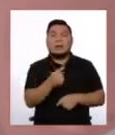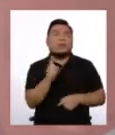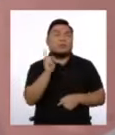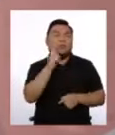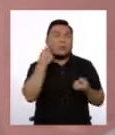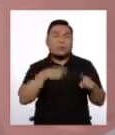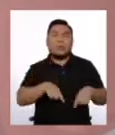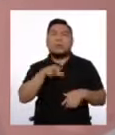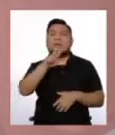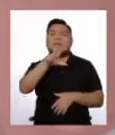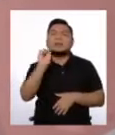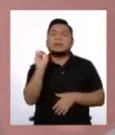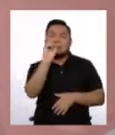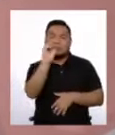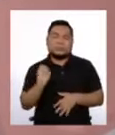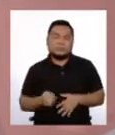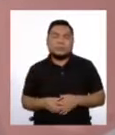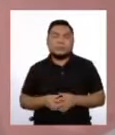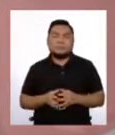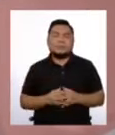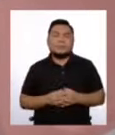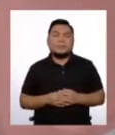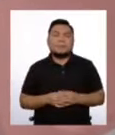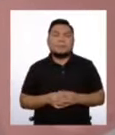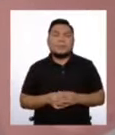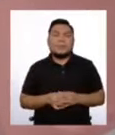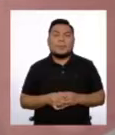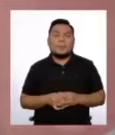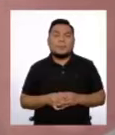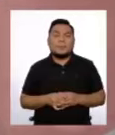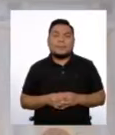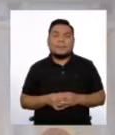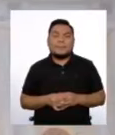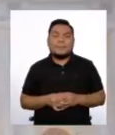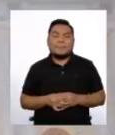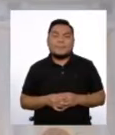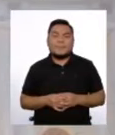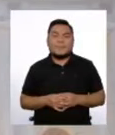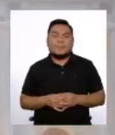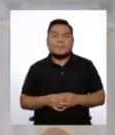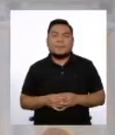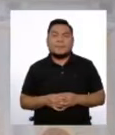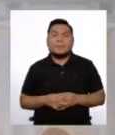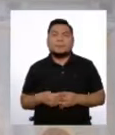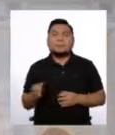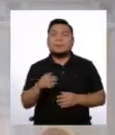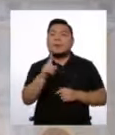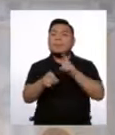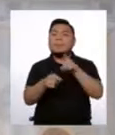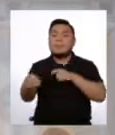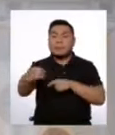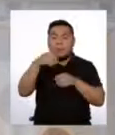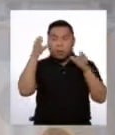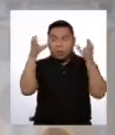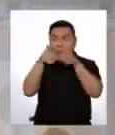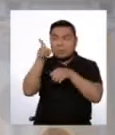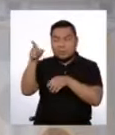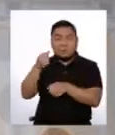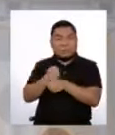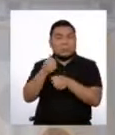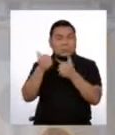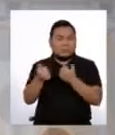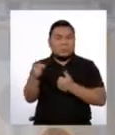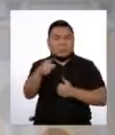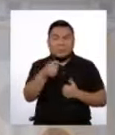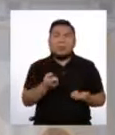de Víctor Zamora en 30%. La aprobación del Congreso de la República, ahora